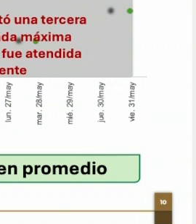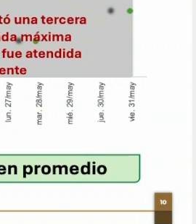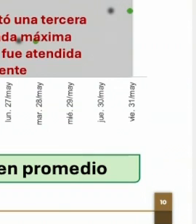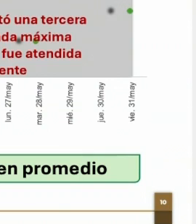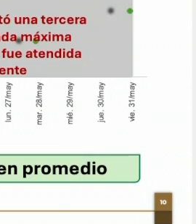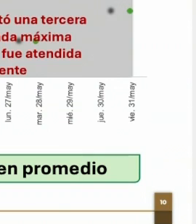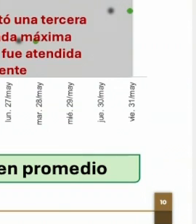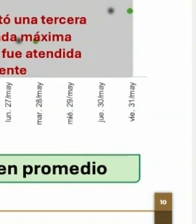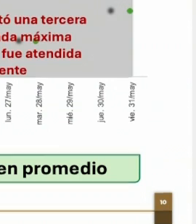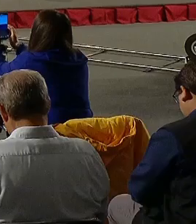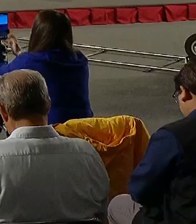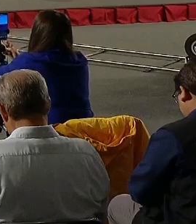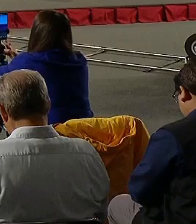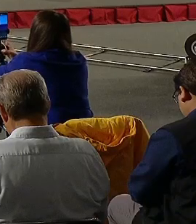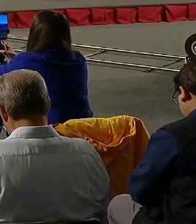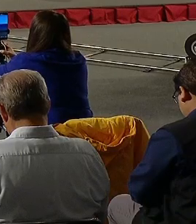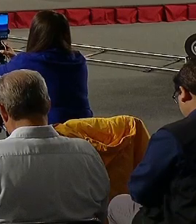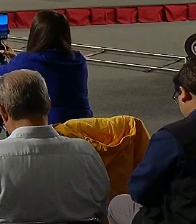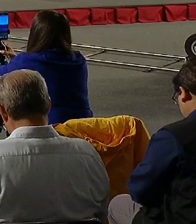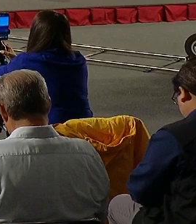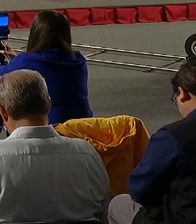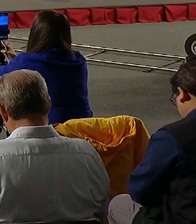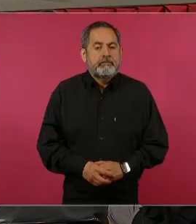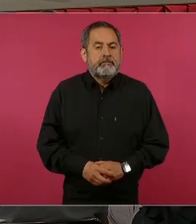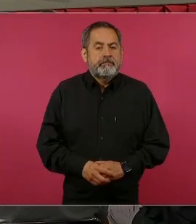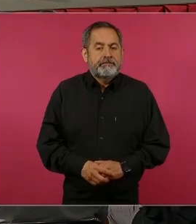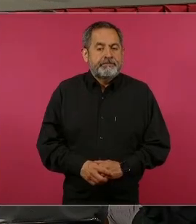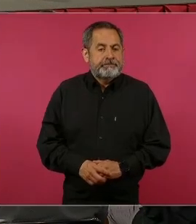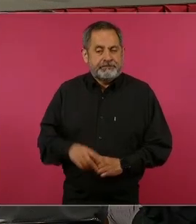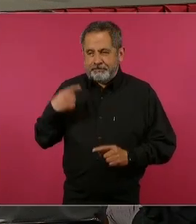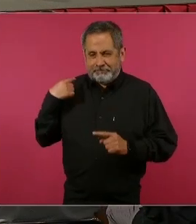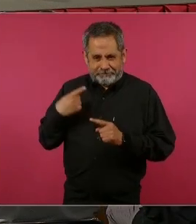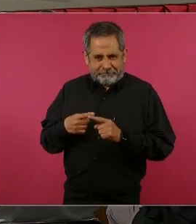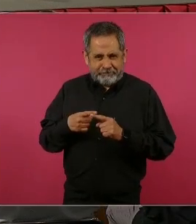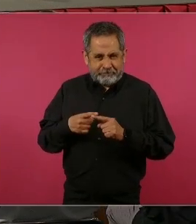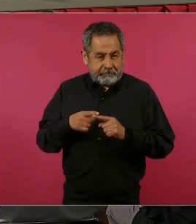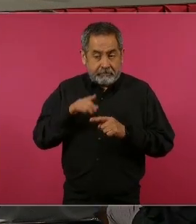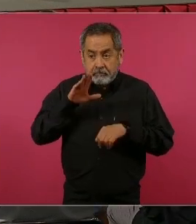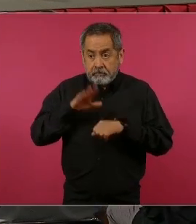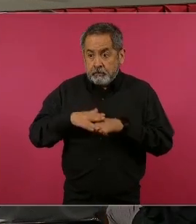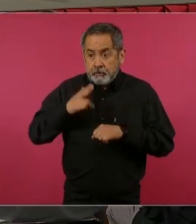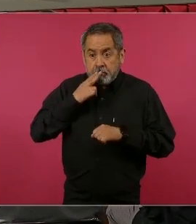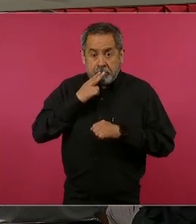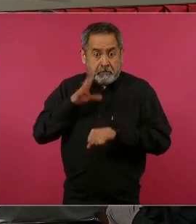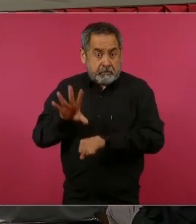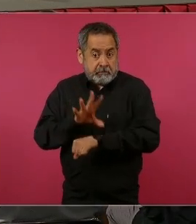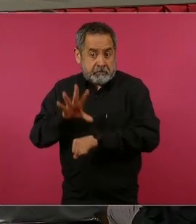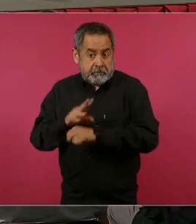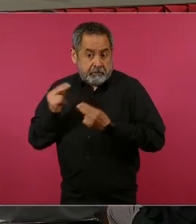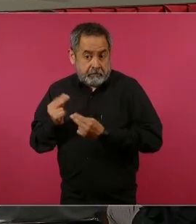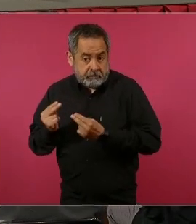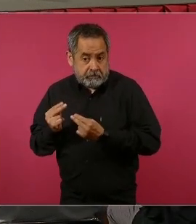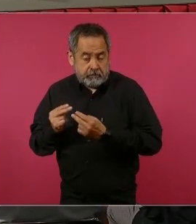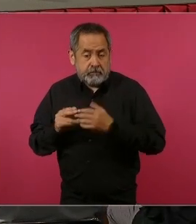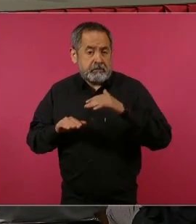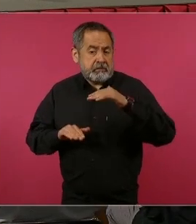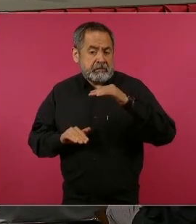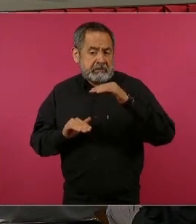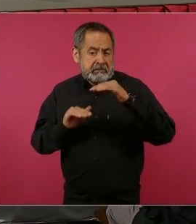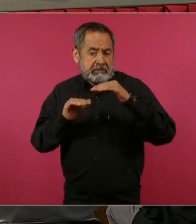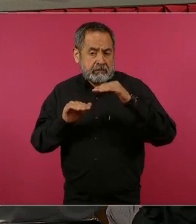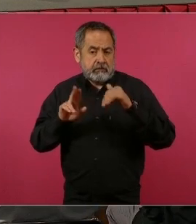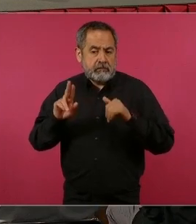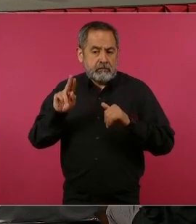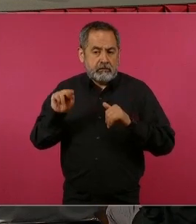productores independientes de energía ha alcanzado en el punto de máxima demanda el 81%